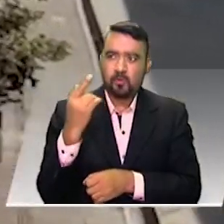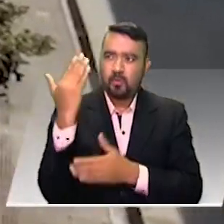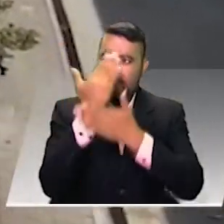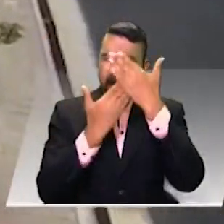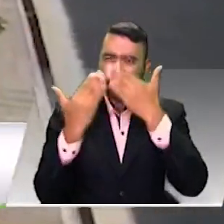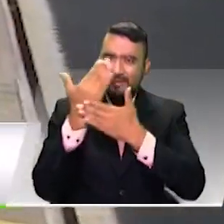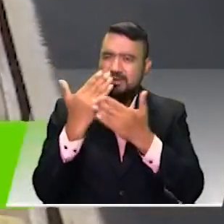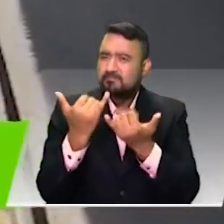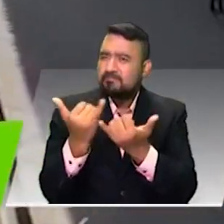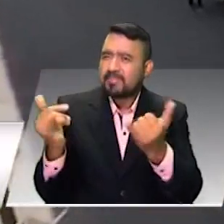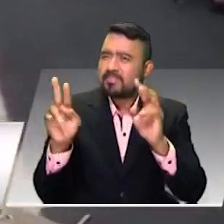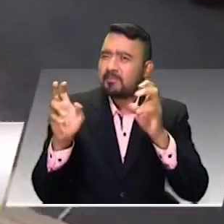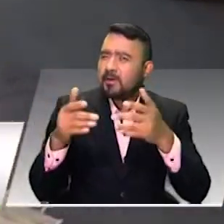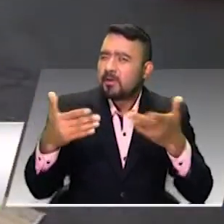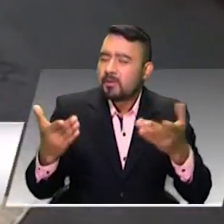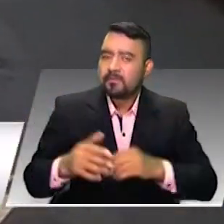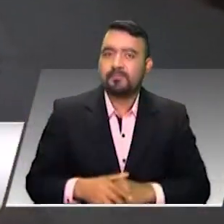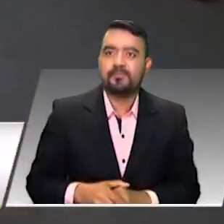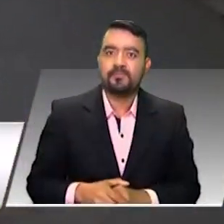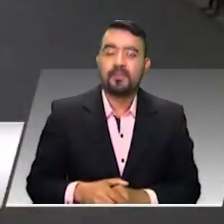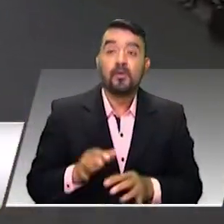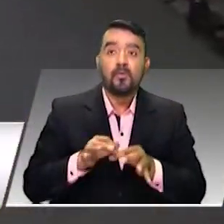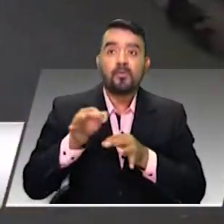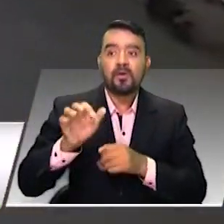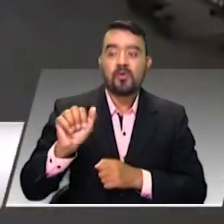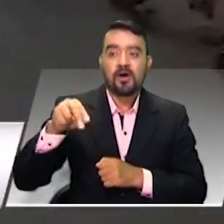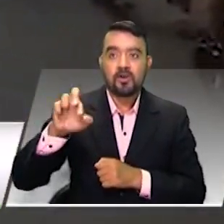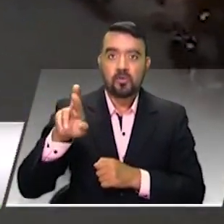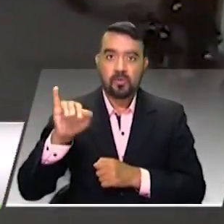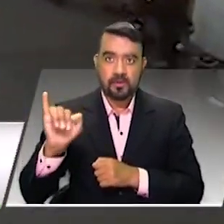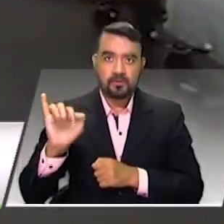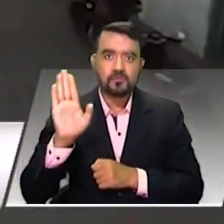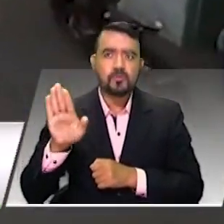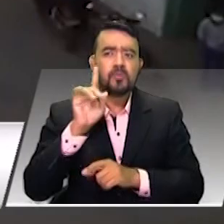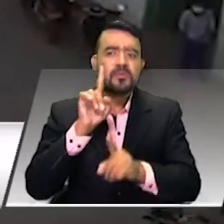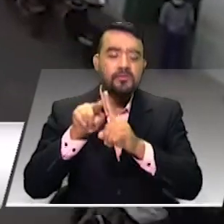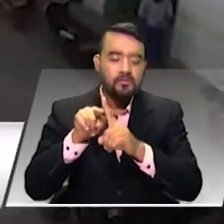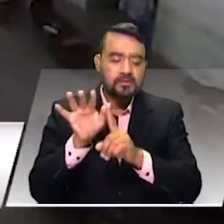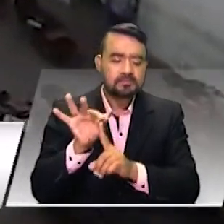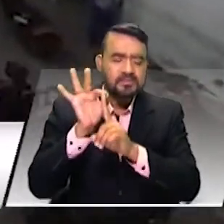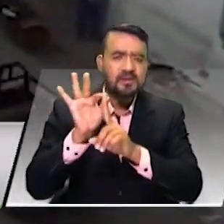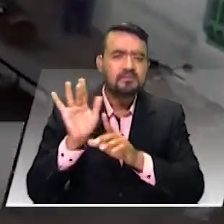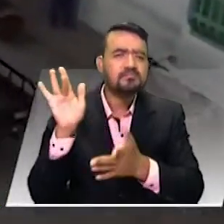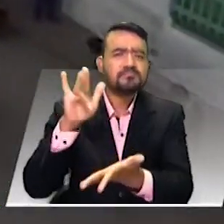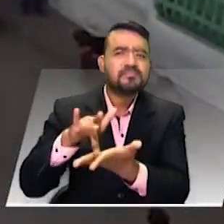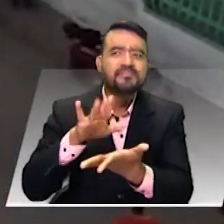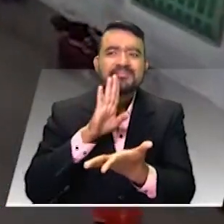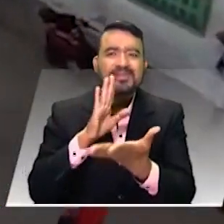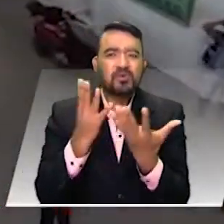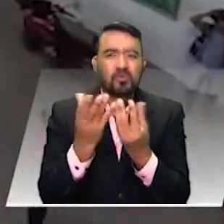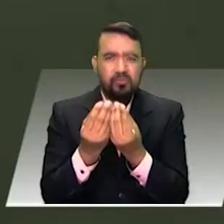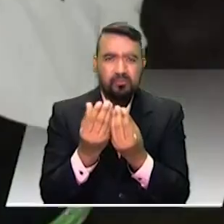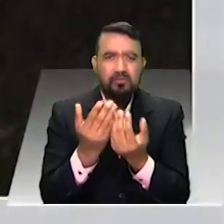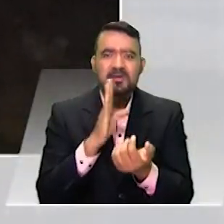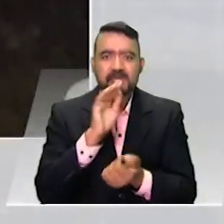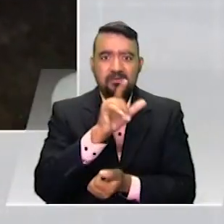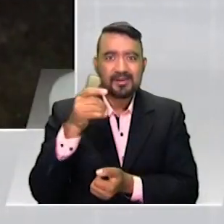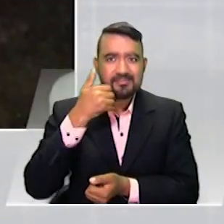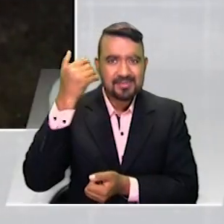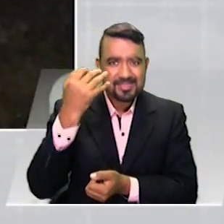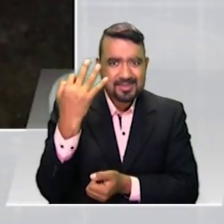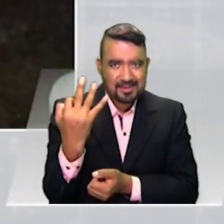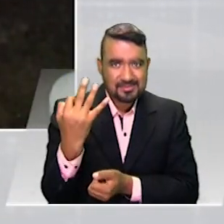Al municipio de Anorí se trasladó un equipo especial forense para iniciar la investigación sobre el asesinato de 3 adultos y un